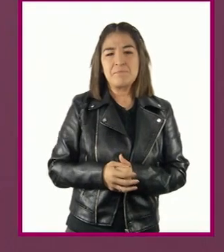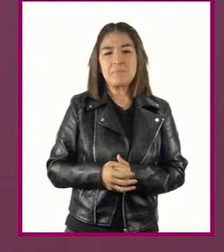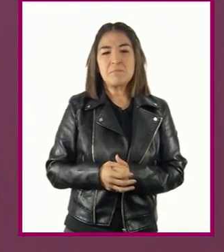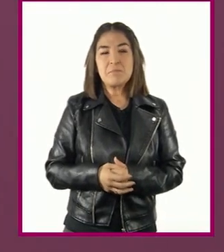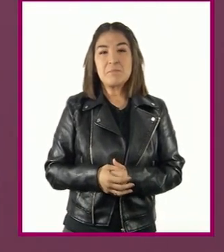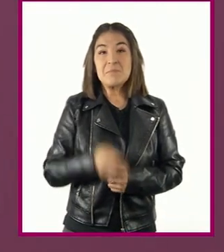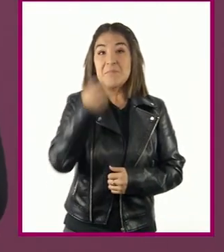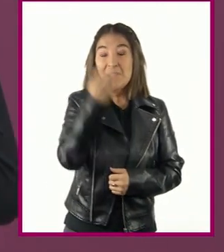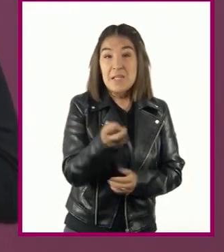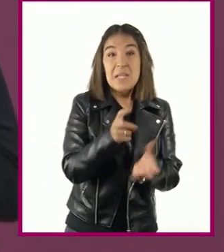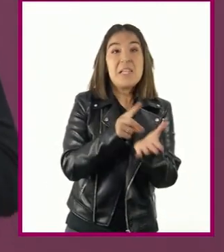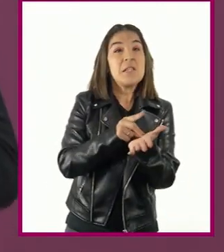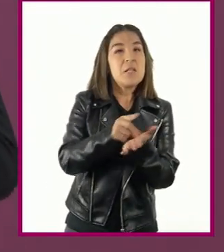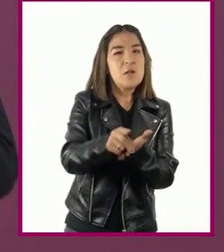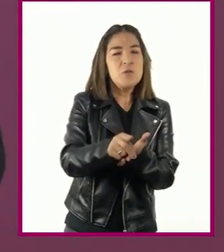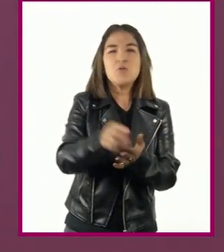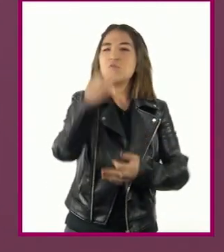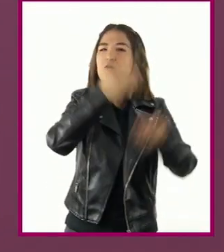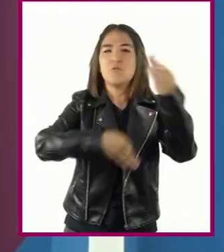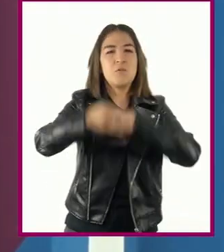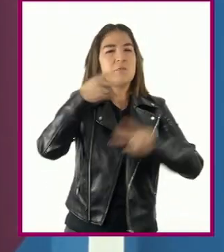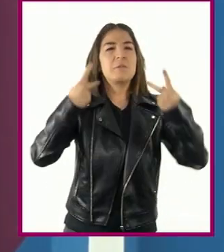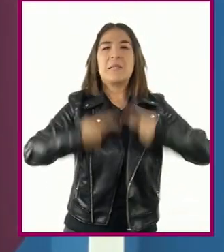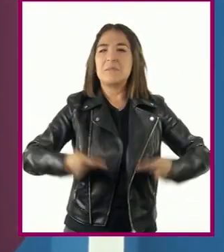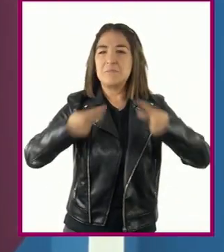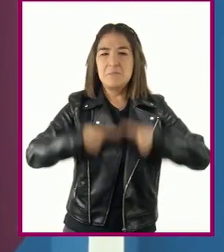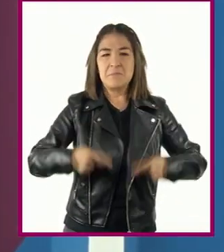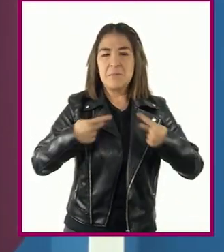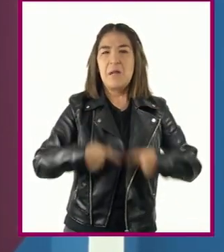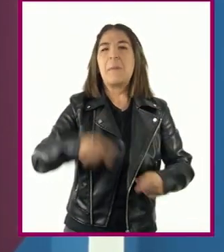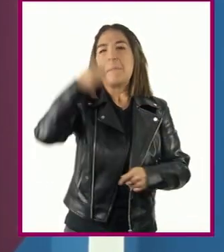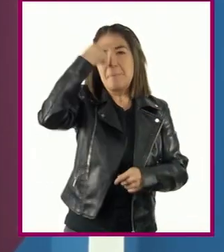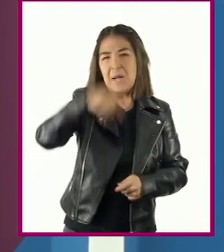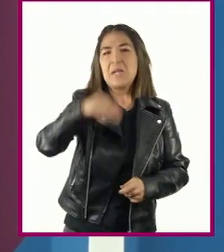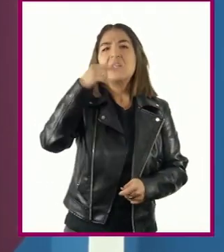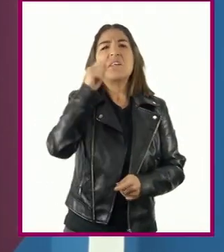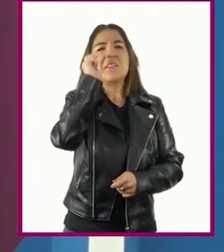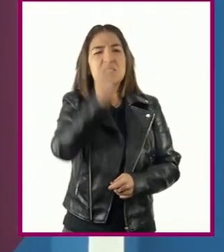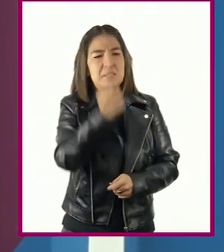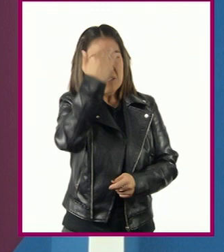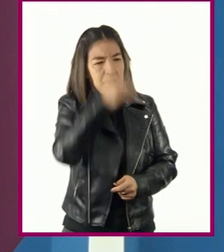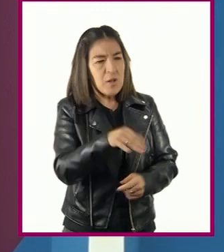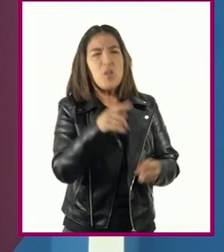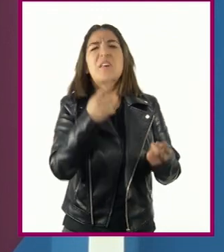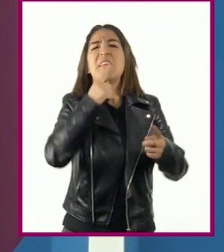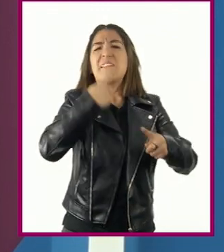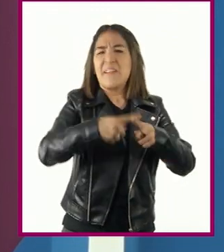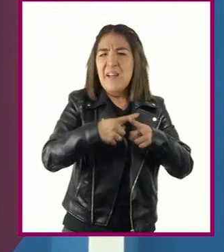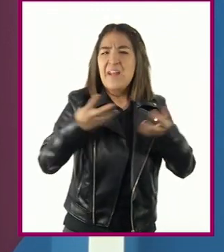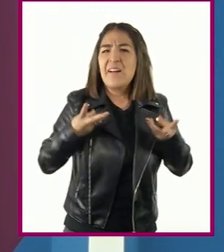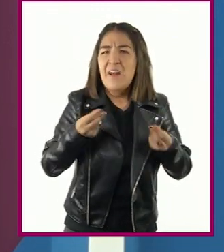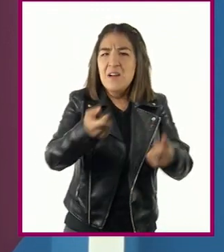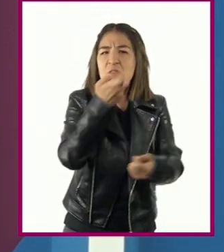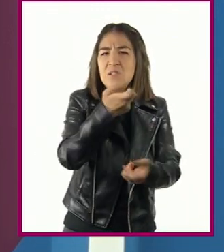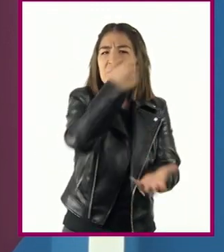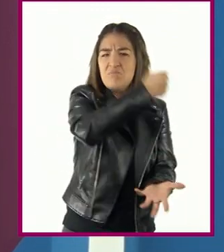del derecho que tienen las y los ciudadanos de saber en qué se gastan los recursos, que son parte de la riqueza de un